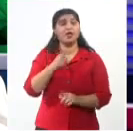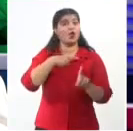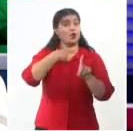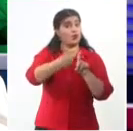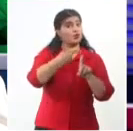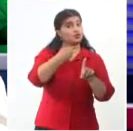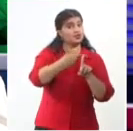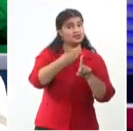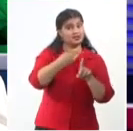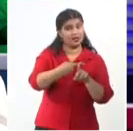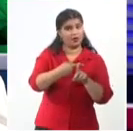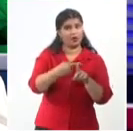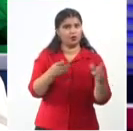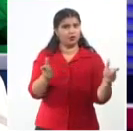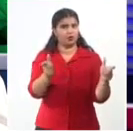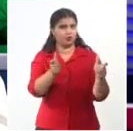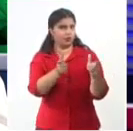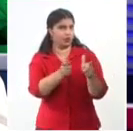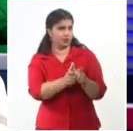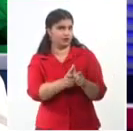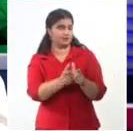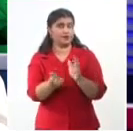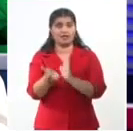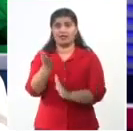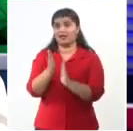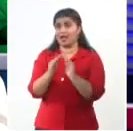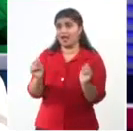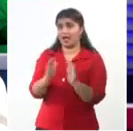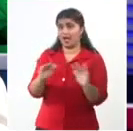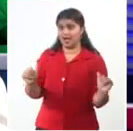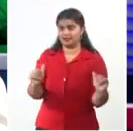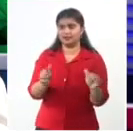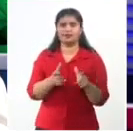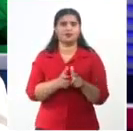activos y del número de pacientes que se recuperan. El